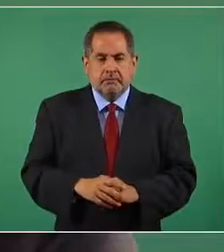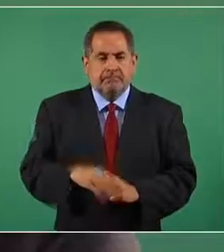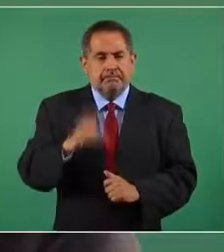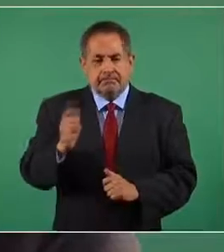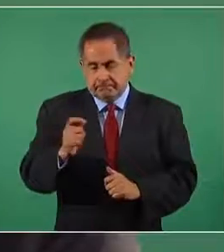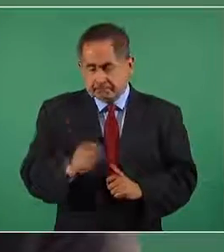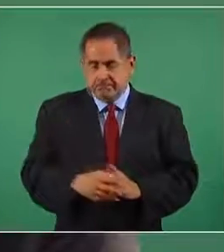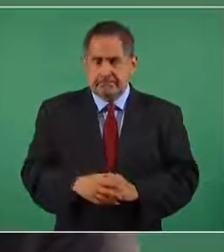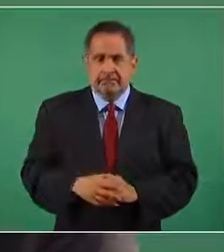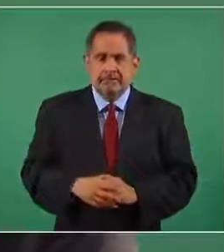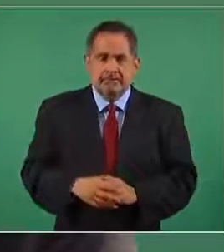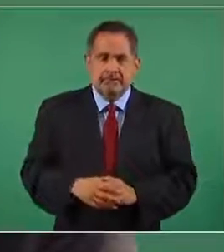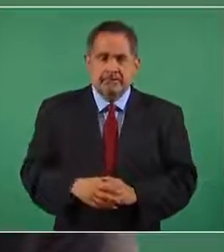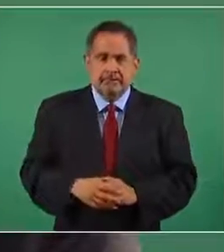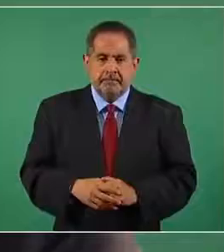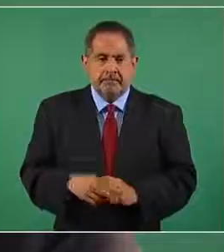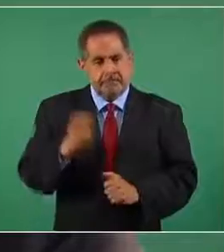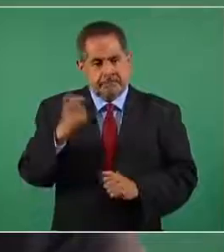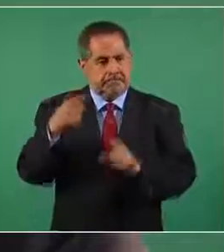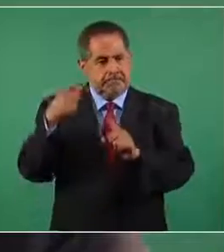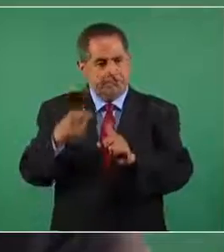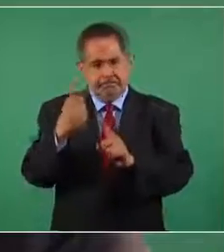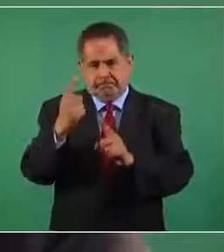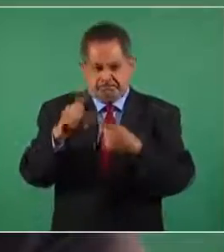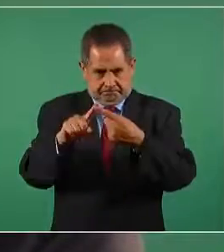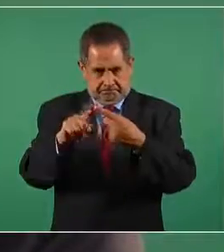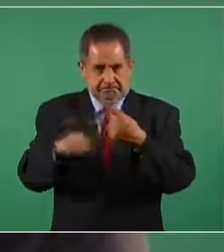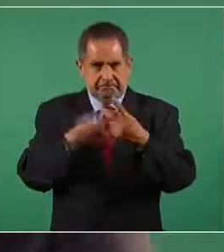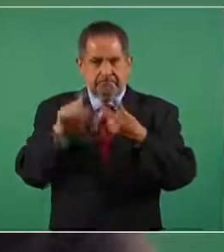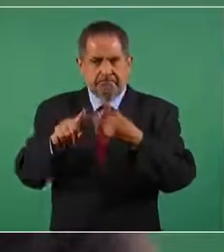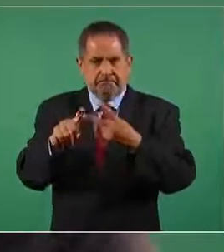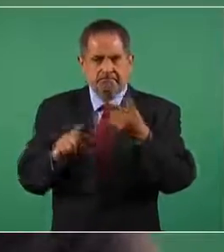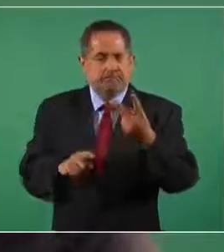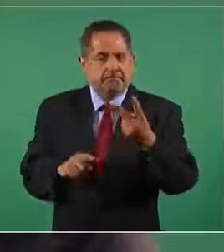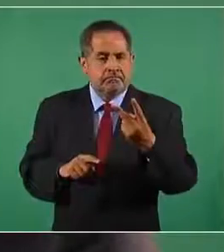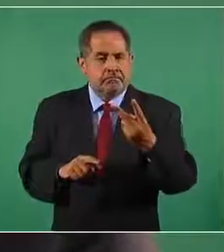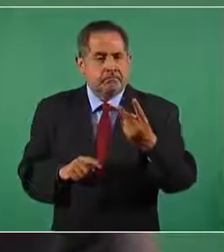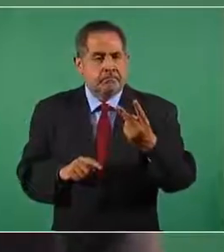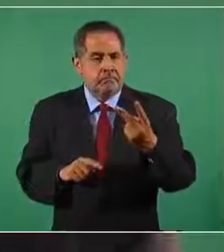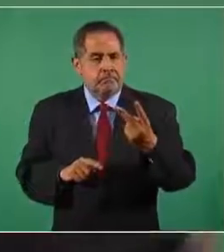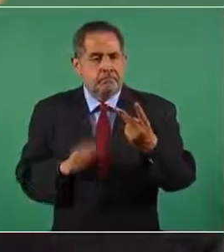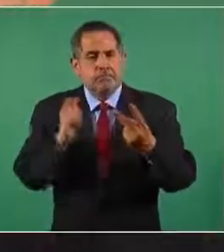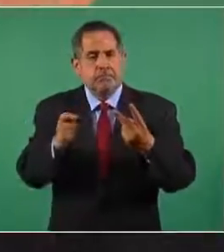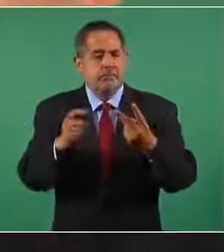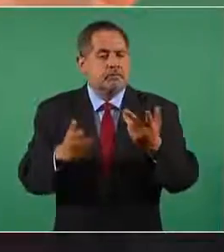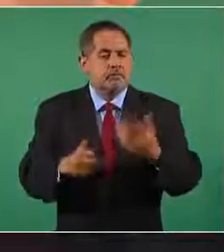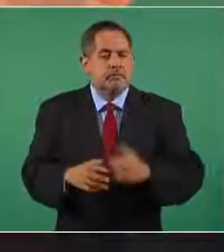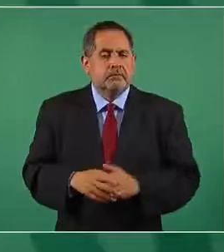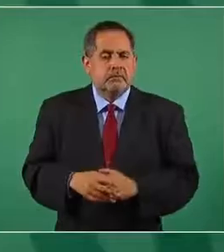Entonces, esa es una. Y la otra es que